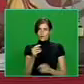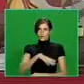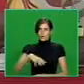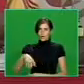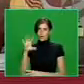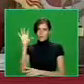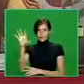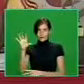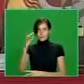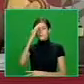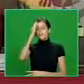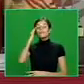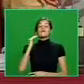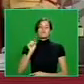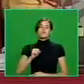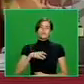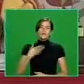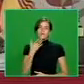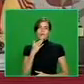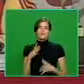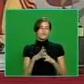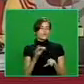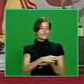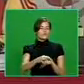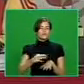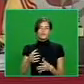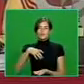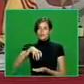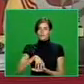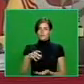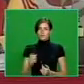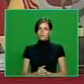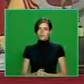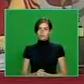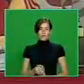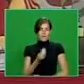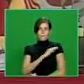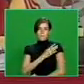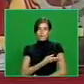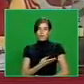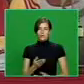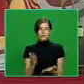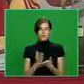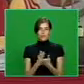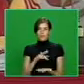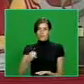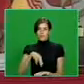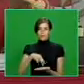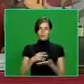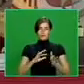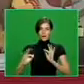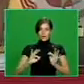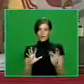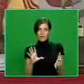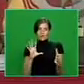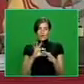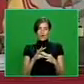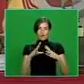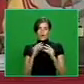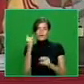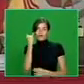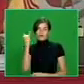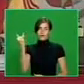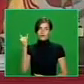del país y si es posible en todos los municipios de país una poderosa Escuela Nacional de teatro articulada todas estas